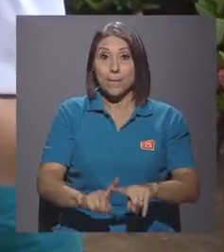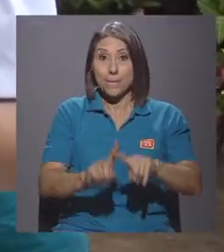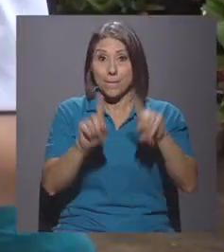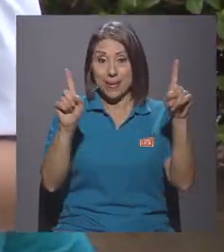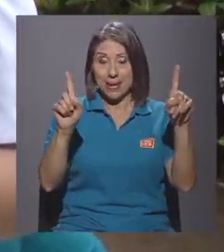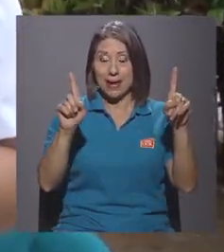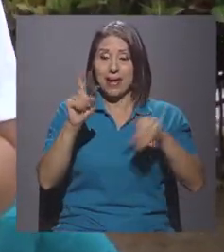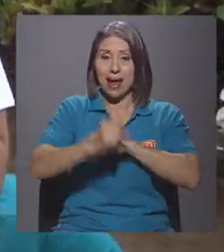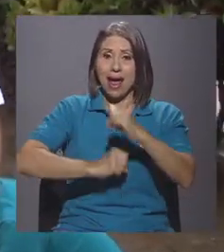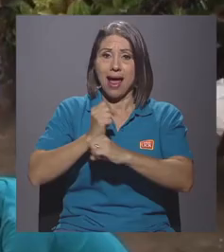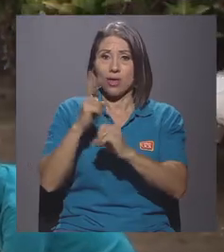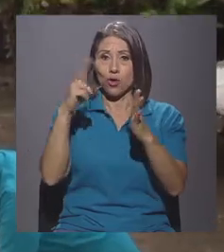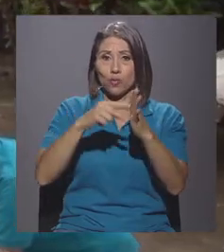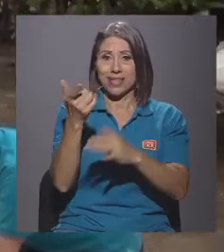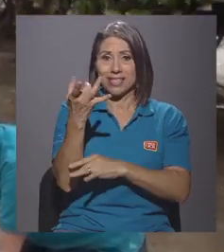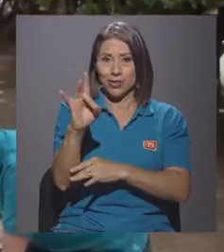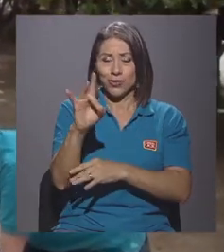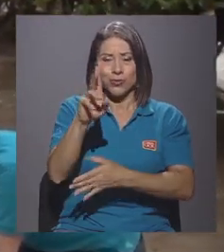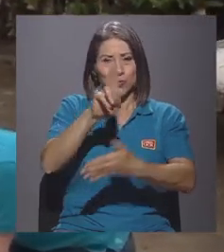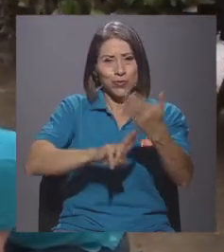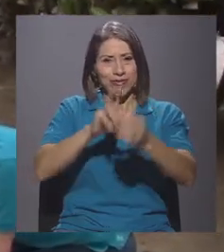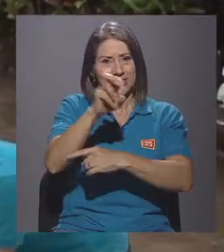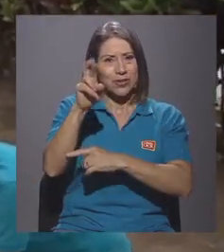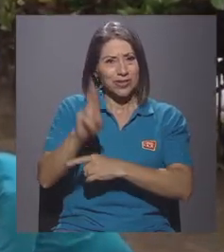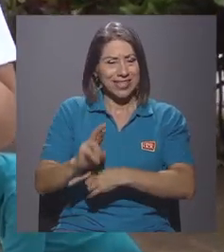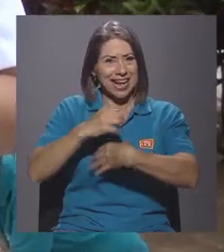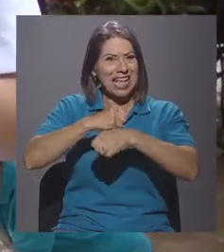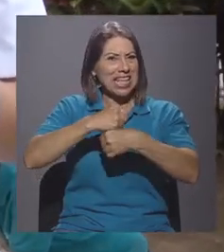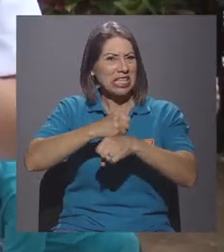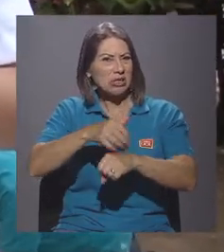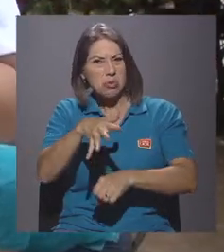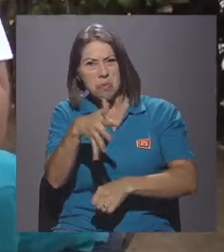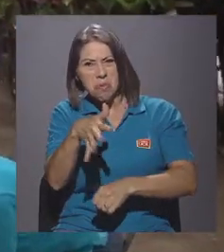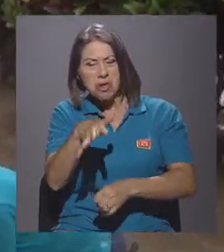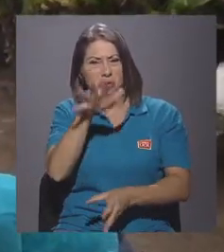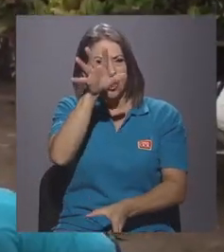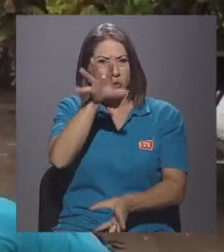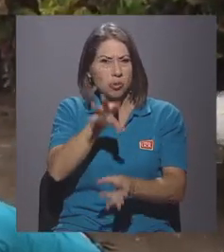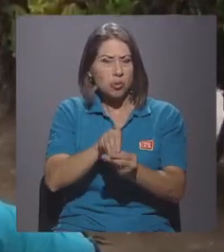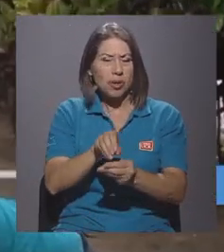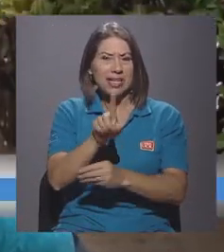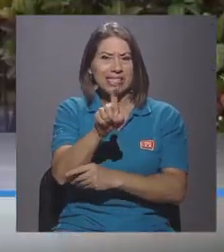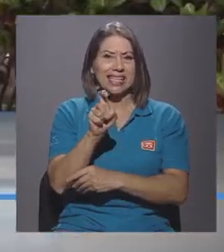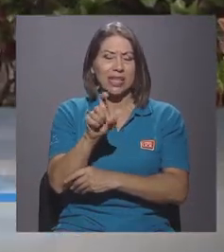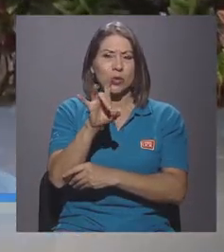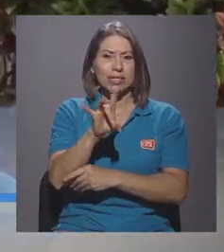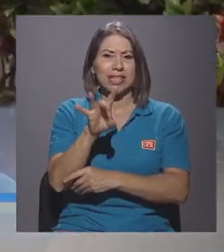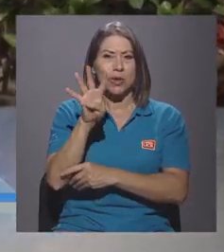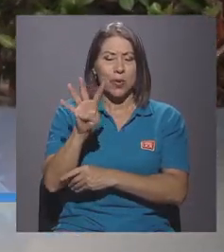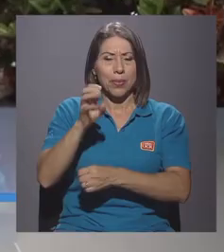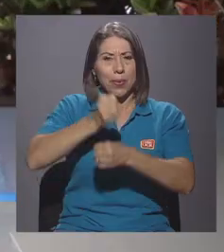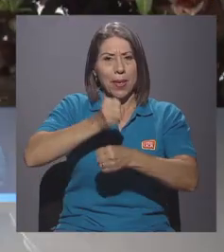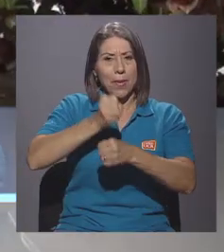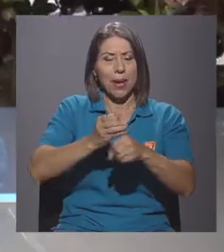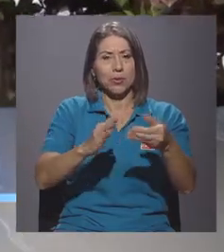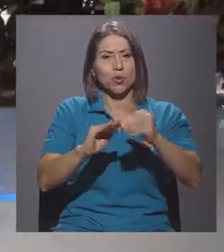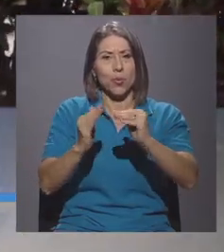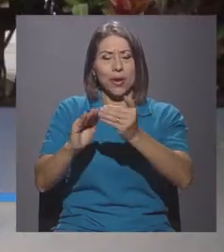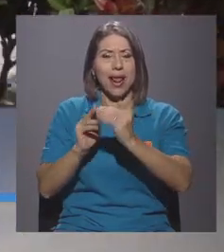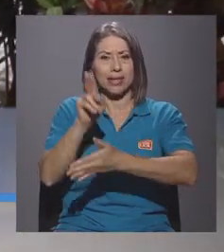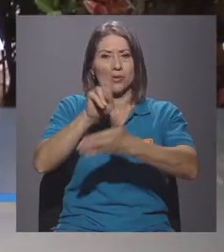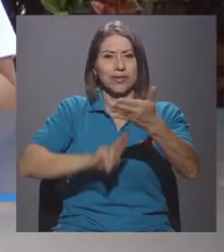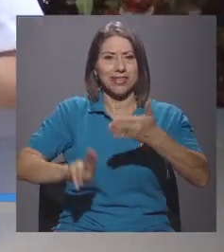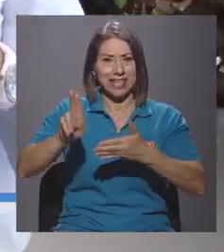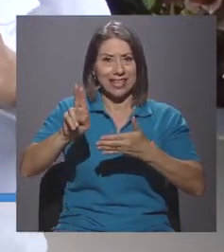el 2018 la Universidad de Costa Rica llevó a cabo alrededor de 184 trabajos comunales universitarios. Y